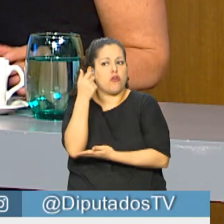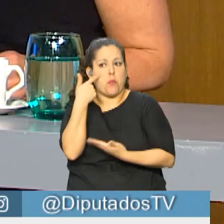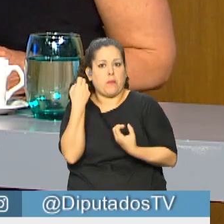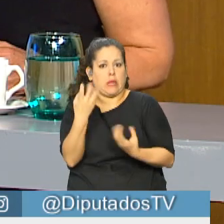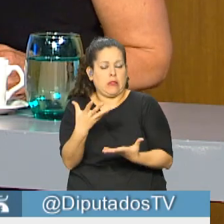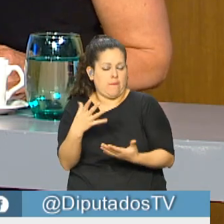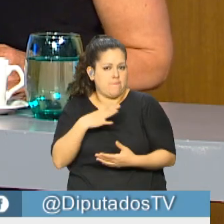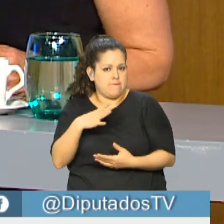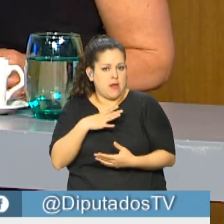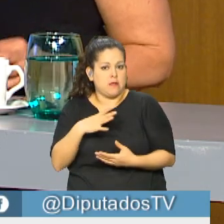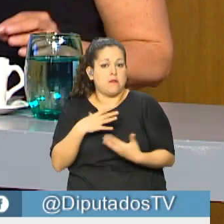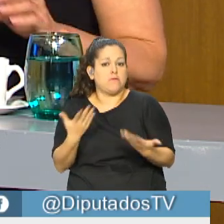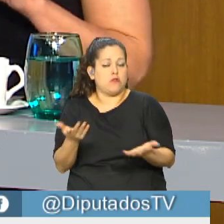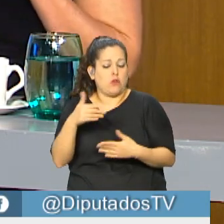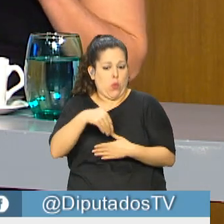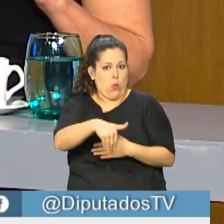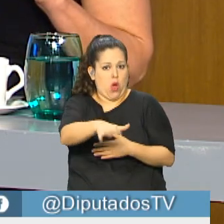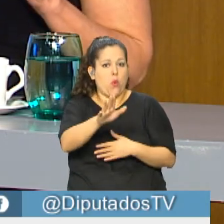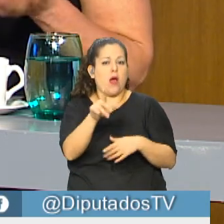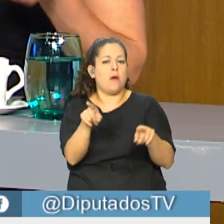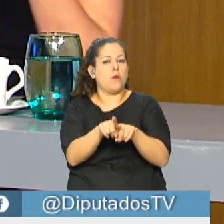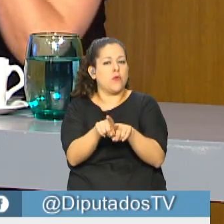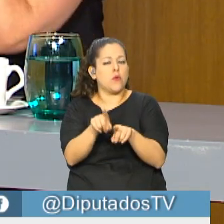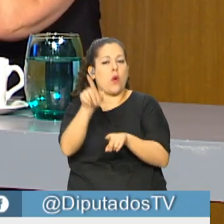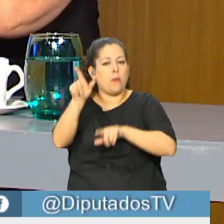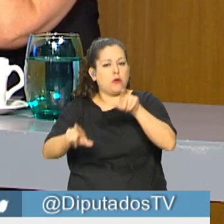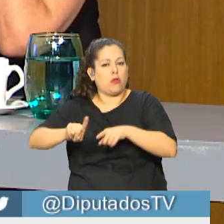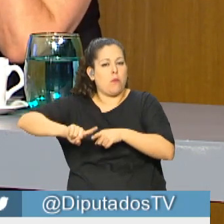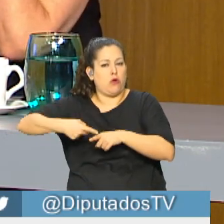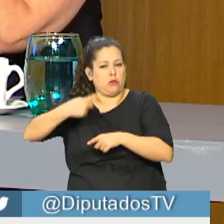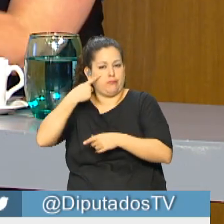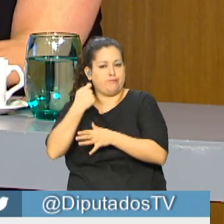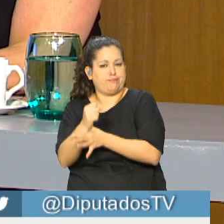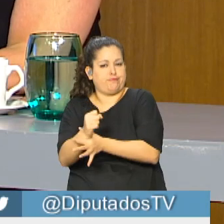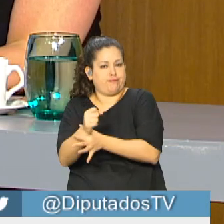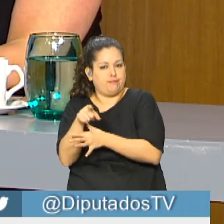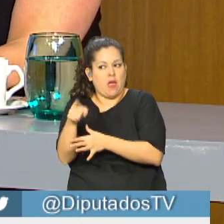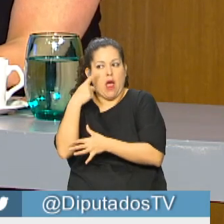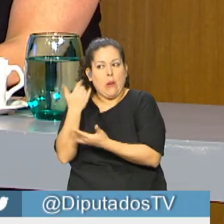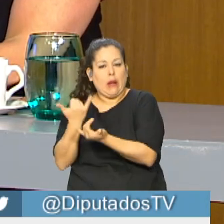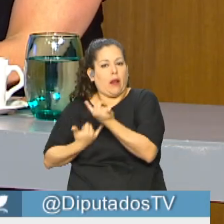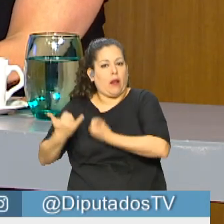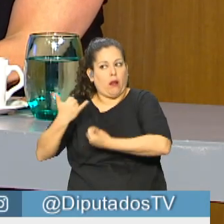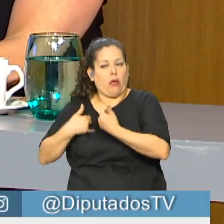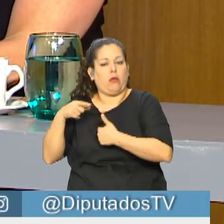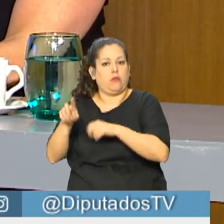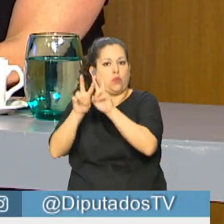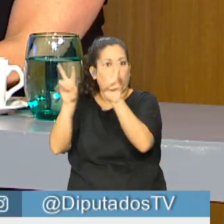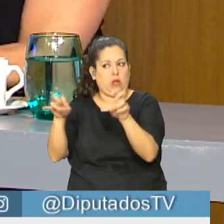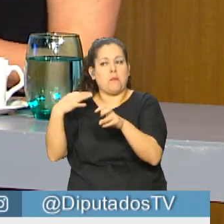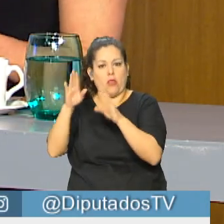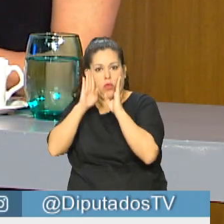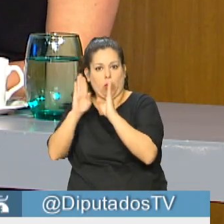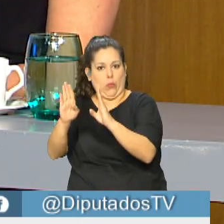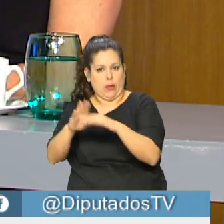me parece que esto que viene por parte de los grandes actores políticos y su derrame en el Congreso es un tema para seguir, ¿no?